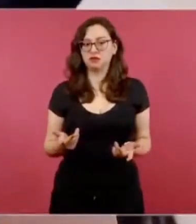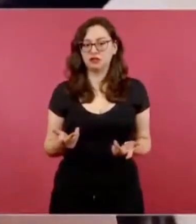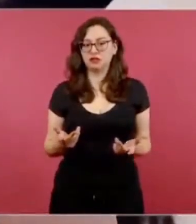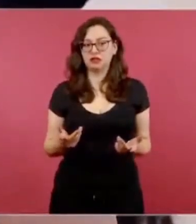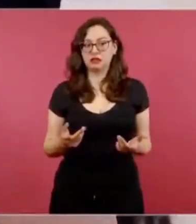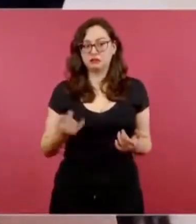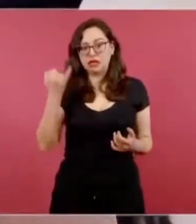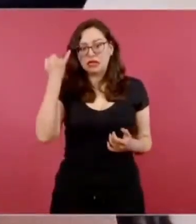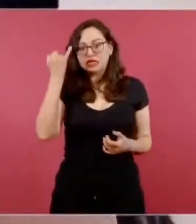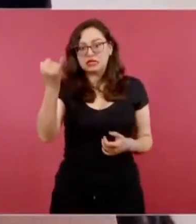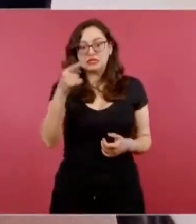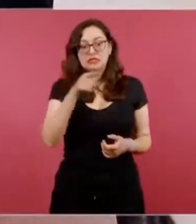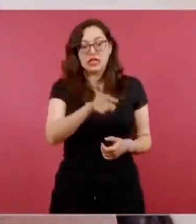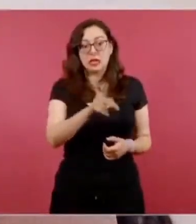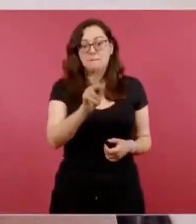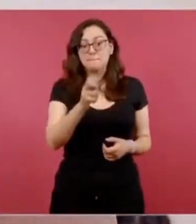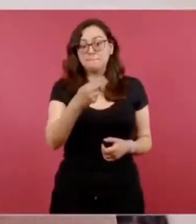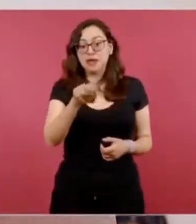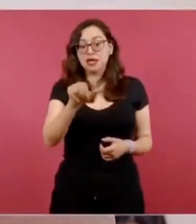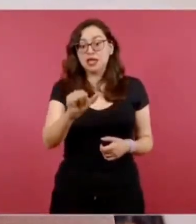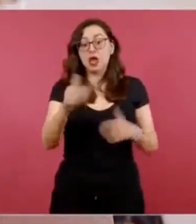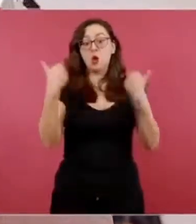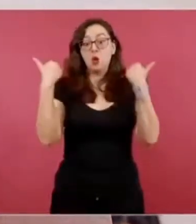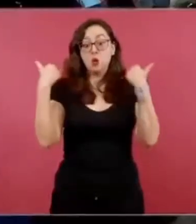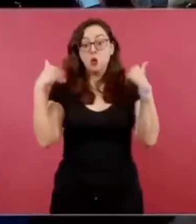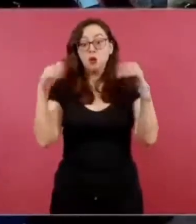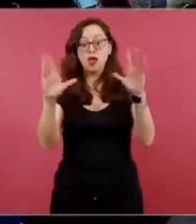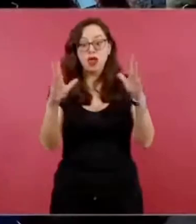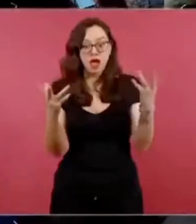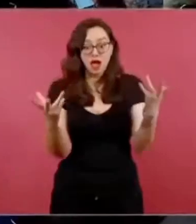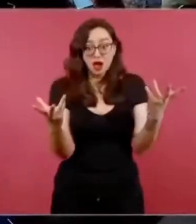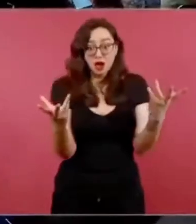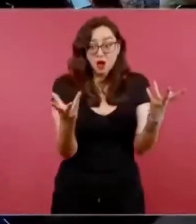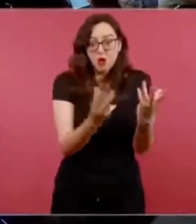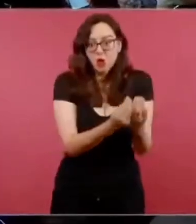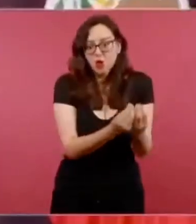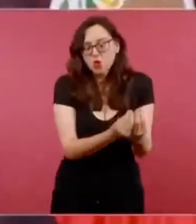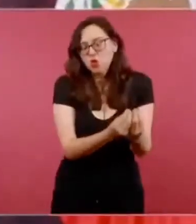unidos todos, porque yo siempre digo,